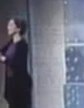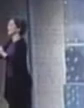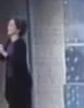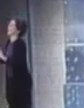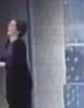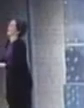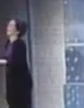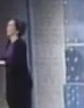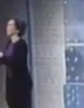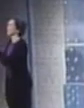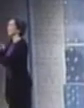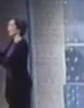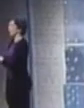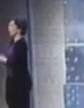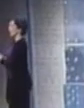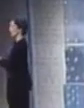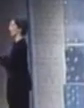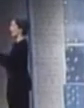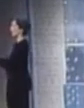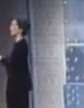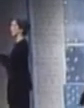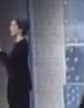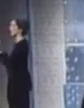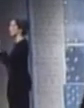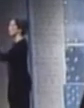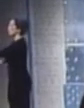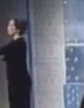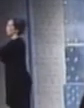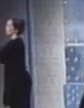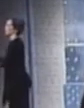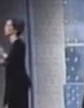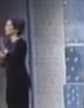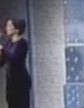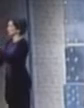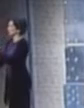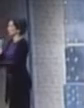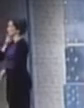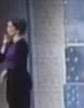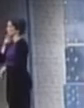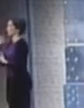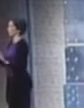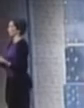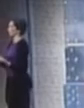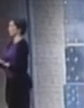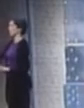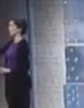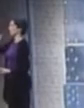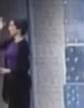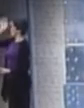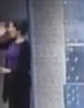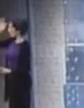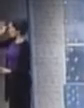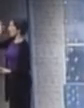ofrecer ese proceso de enseñanza-aprendizaje. Entonces, el contenido semántico o académico se